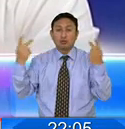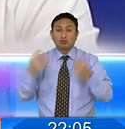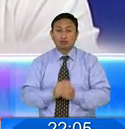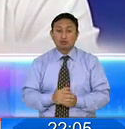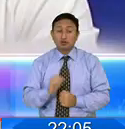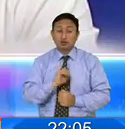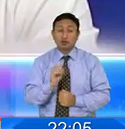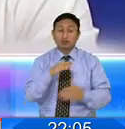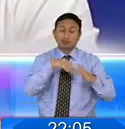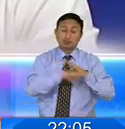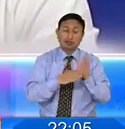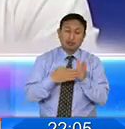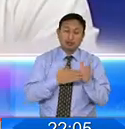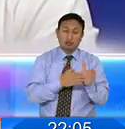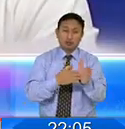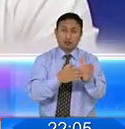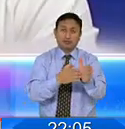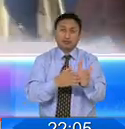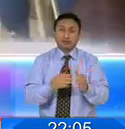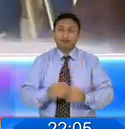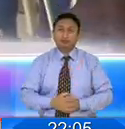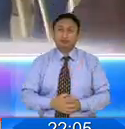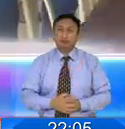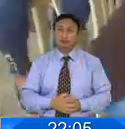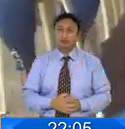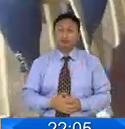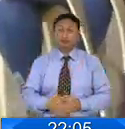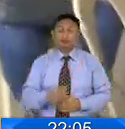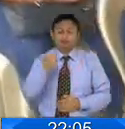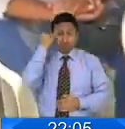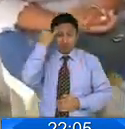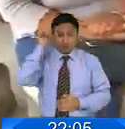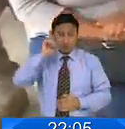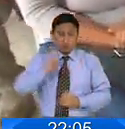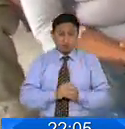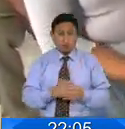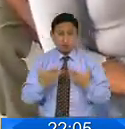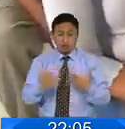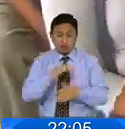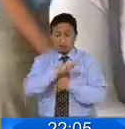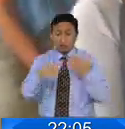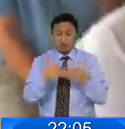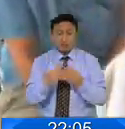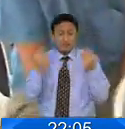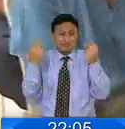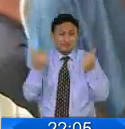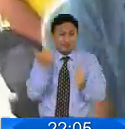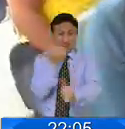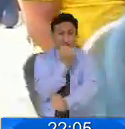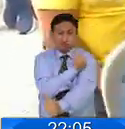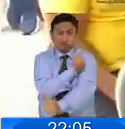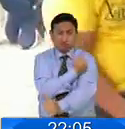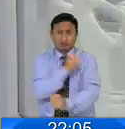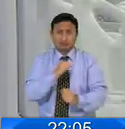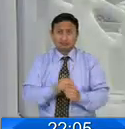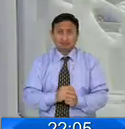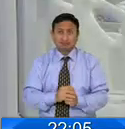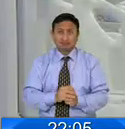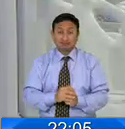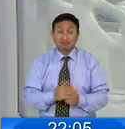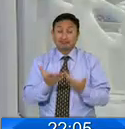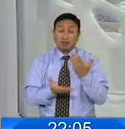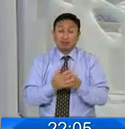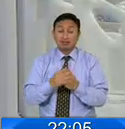o para entrar al transporte público. La idea es alcanzar la inmunidad comunitaria, so pena de que más